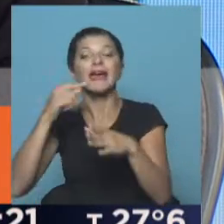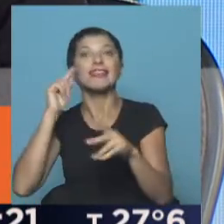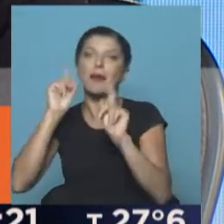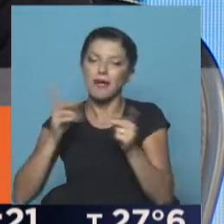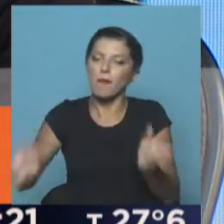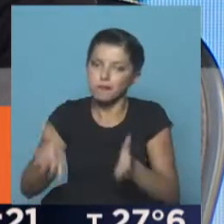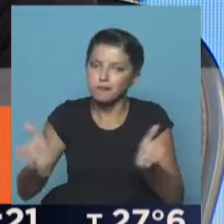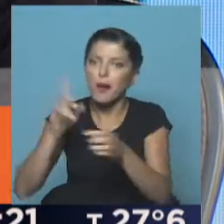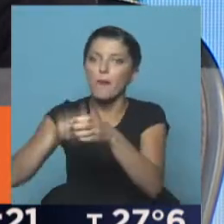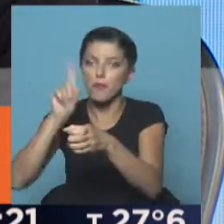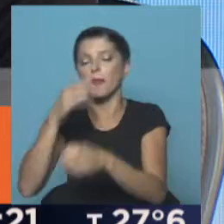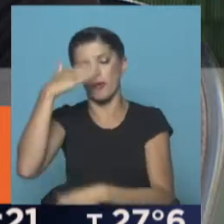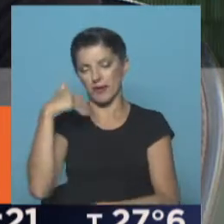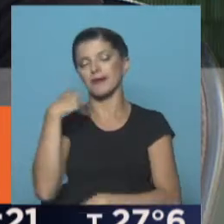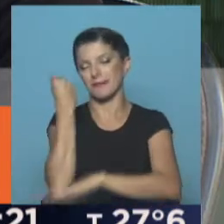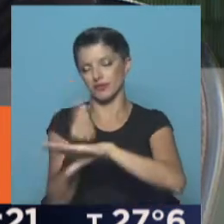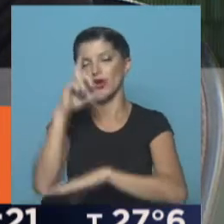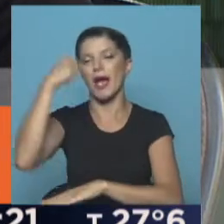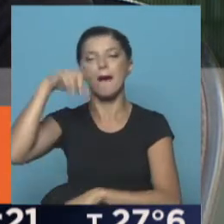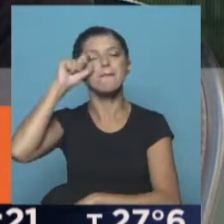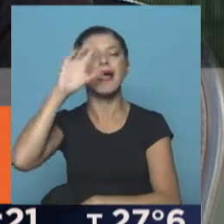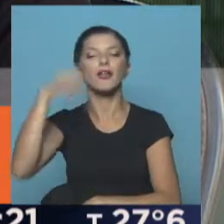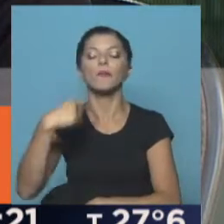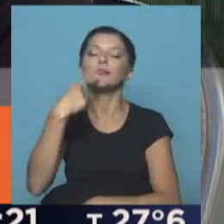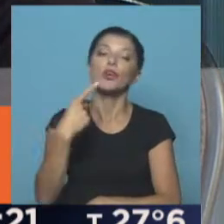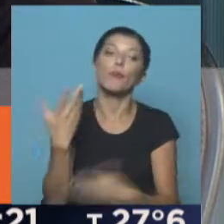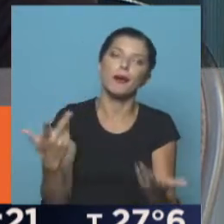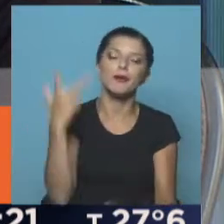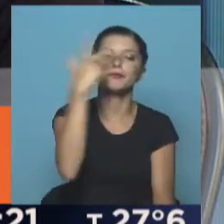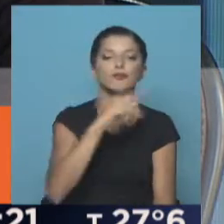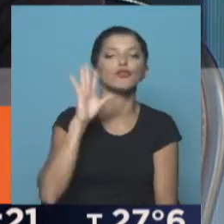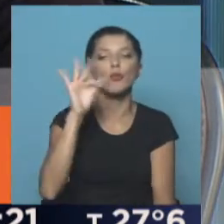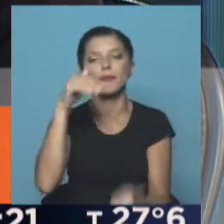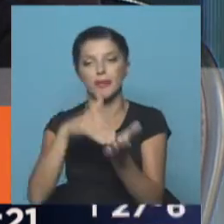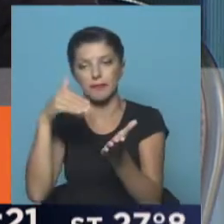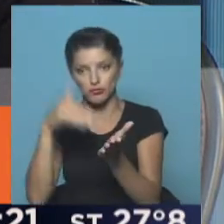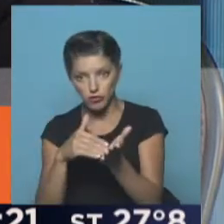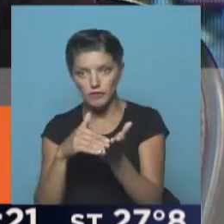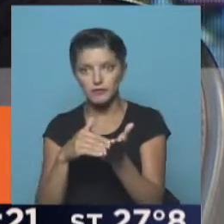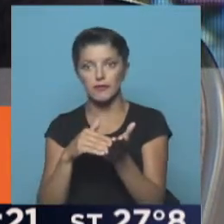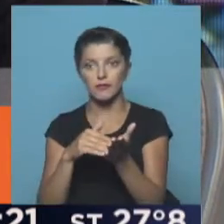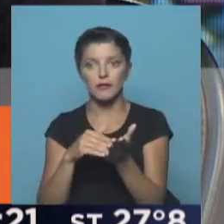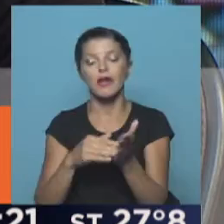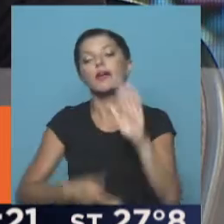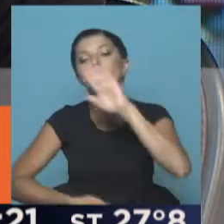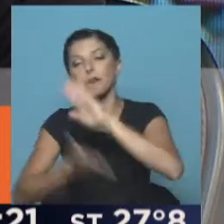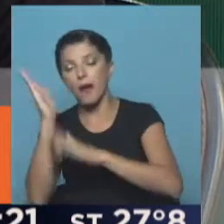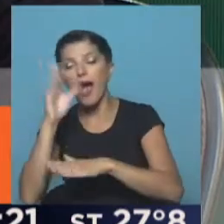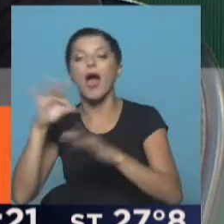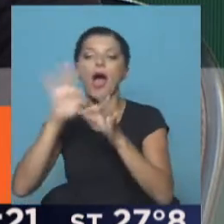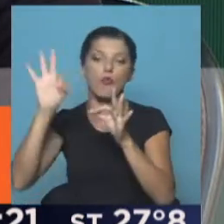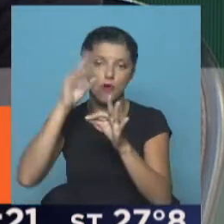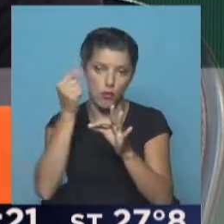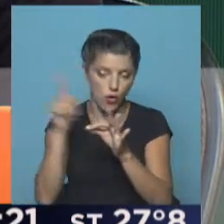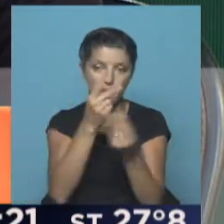la tomó David Cameron, dijo, bueno, la cifra de los 350 millones que se van semanalmente a Europa, que podrían ser usadas para